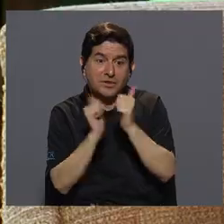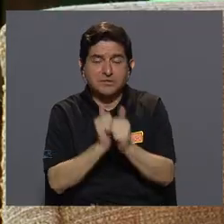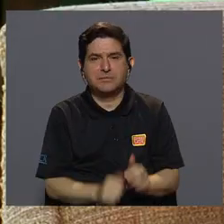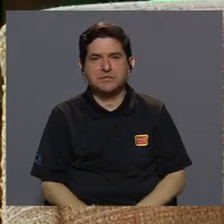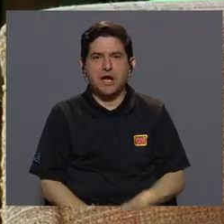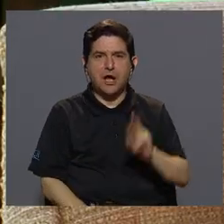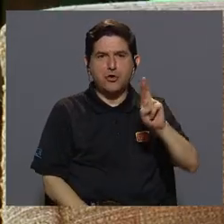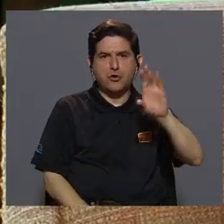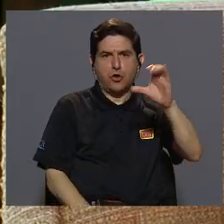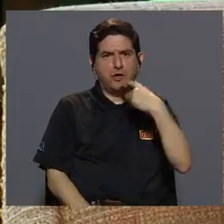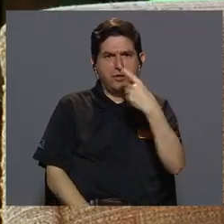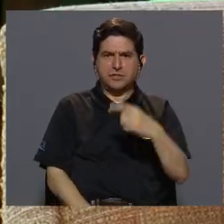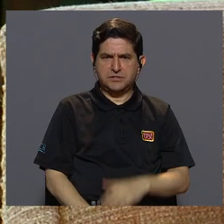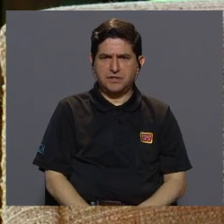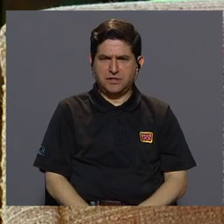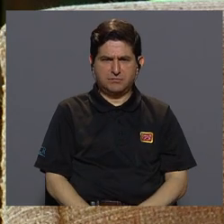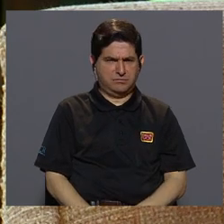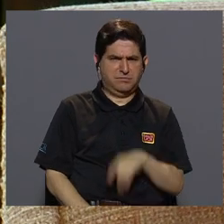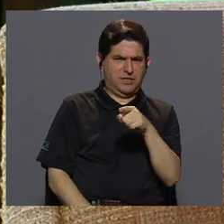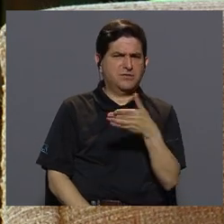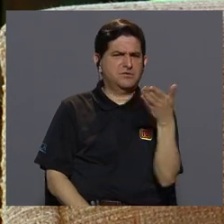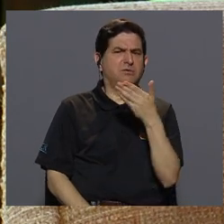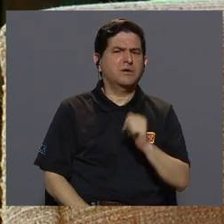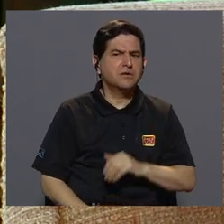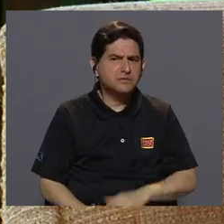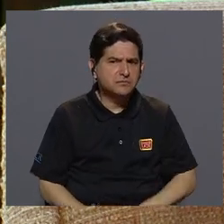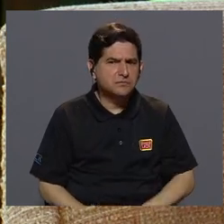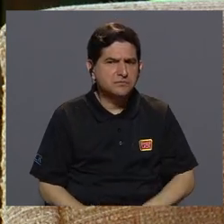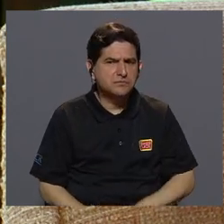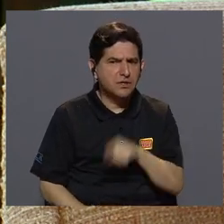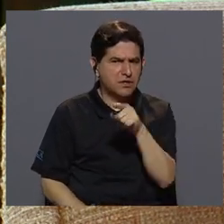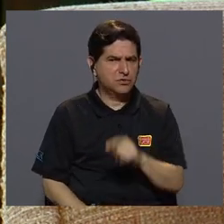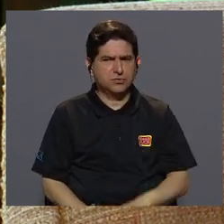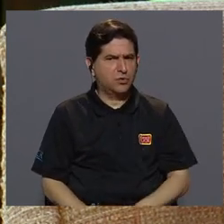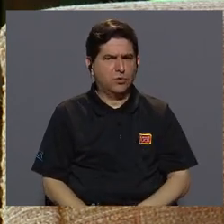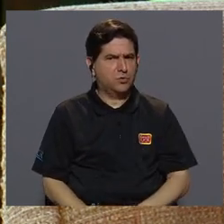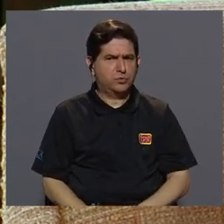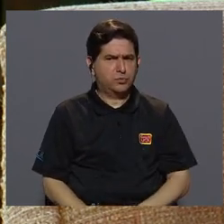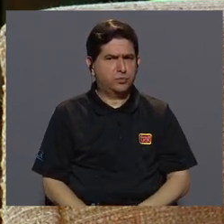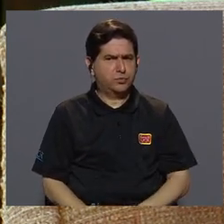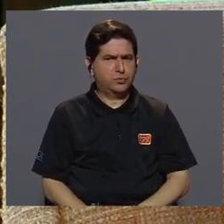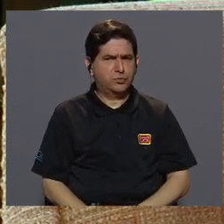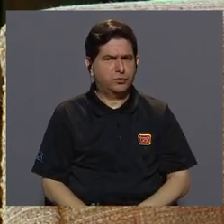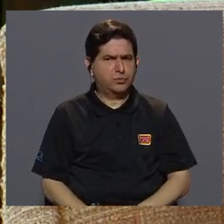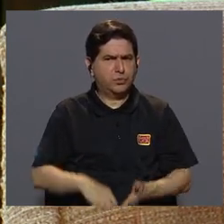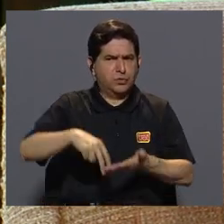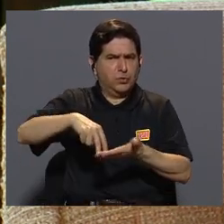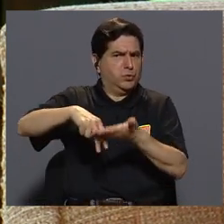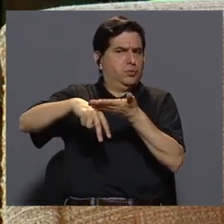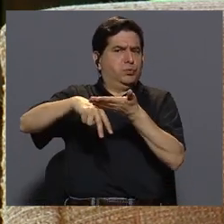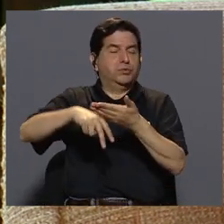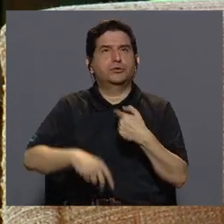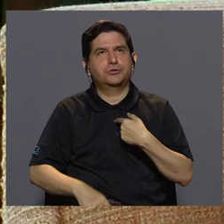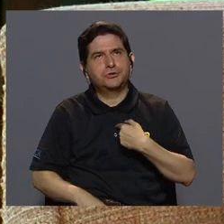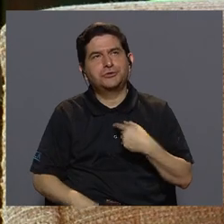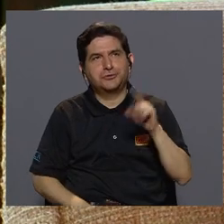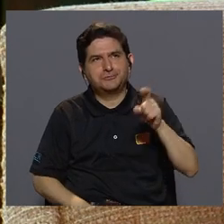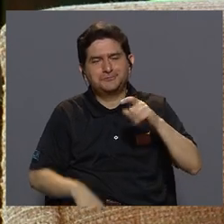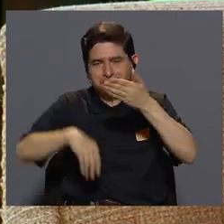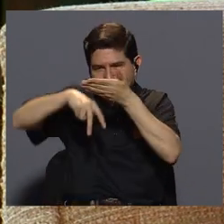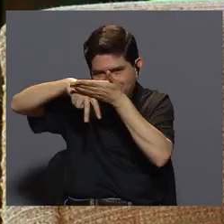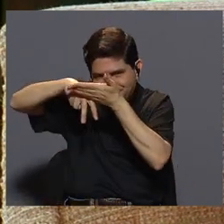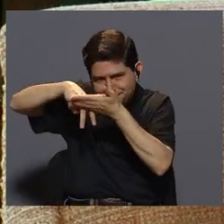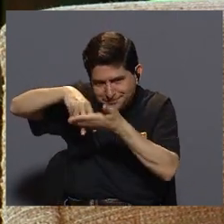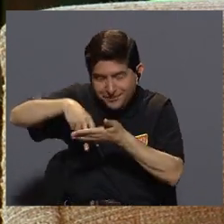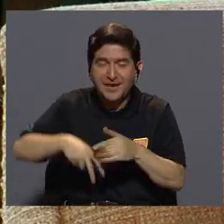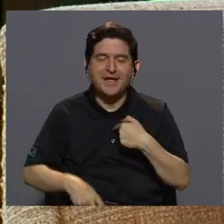mano, llegaba Rodrigo y me decía, Estrella, ¿qué es eso? Estás demasiado corto. Entonces ya yo me bajaba un poquito.